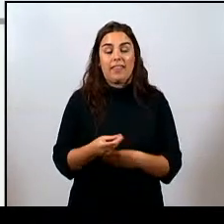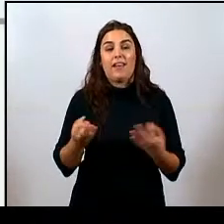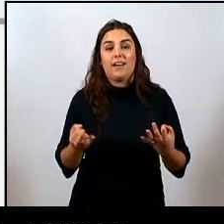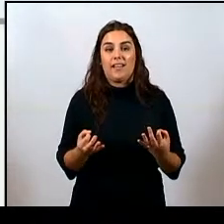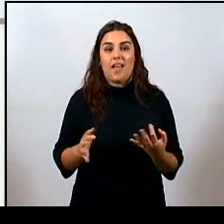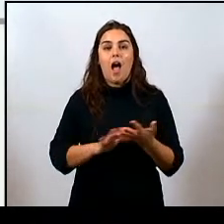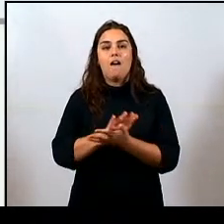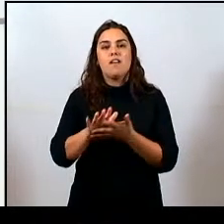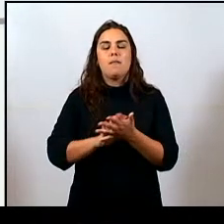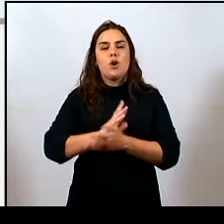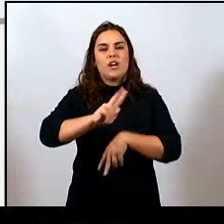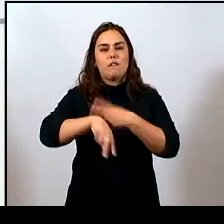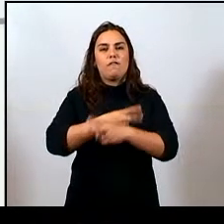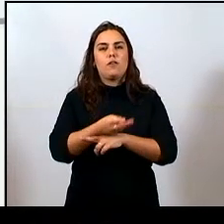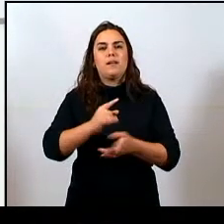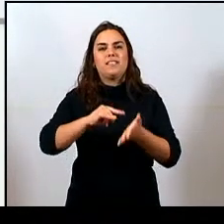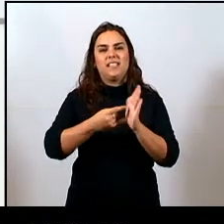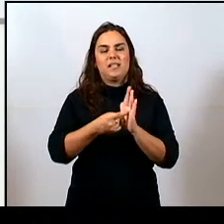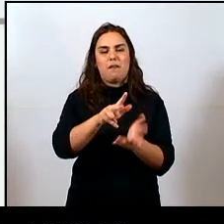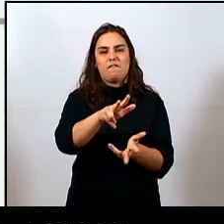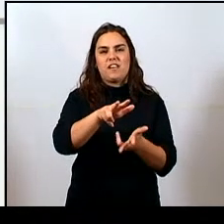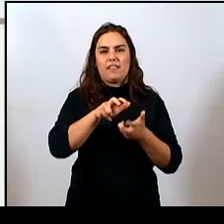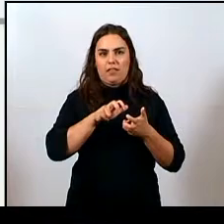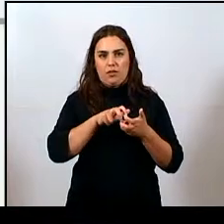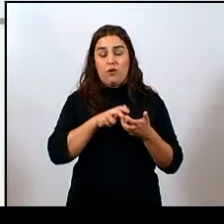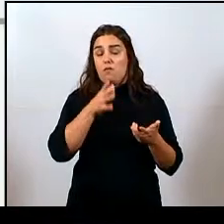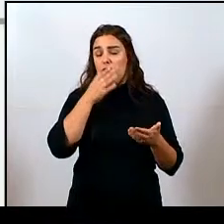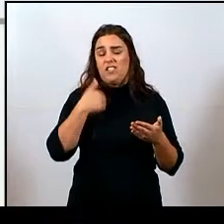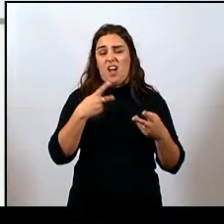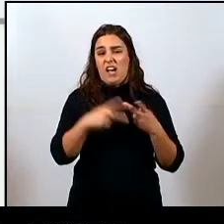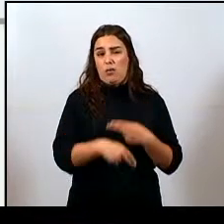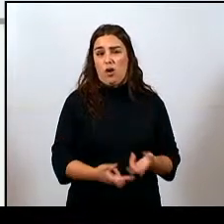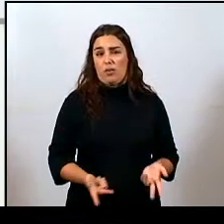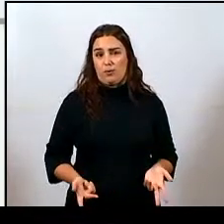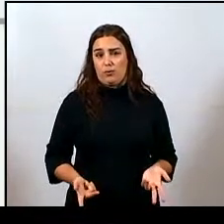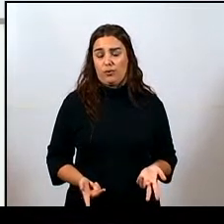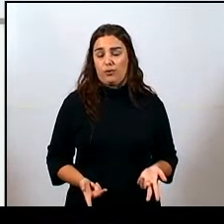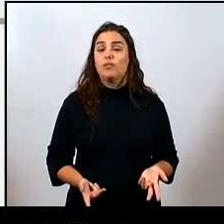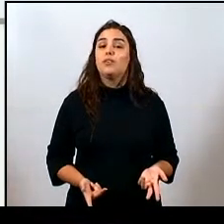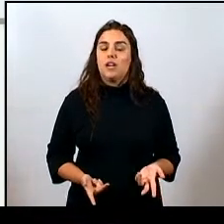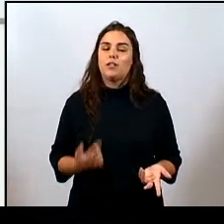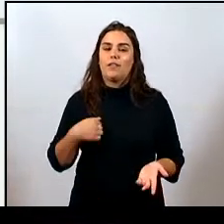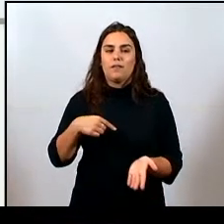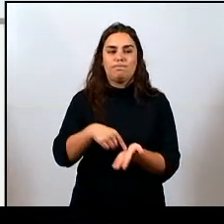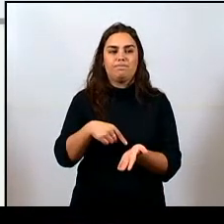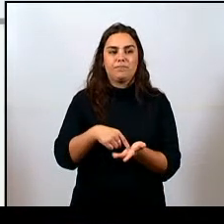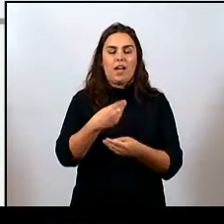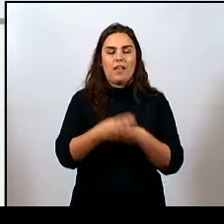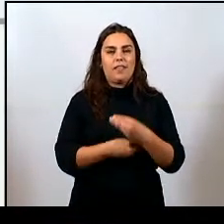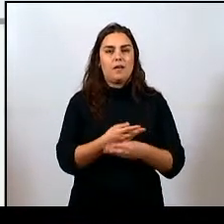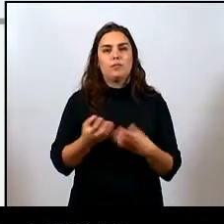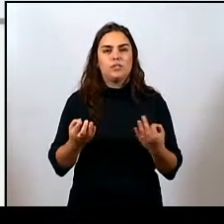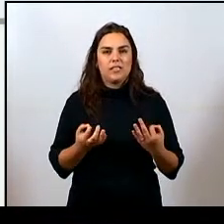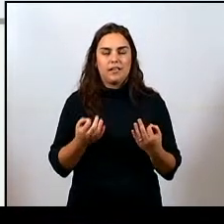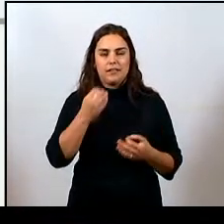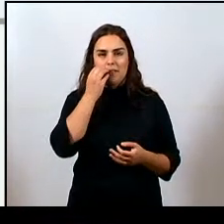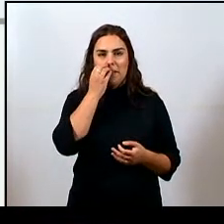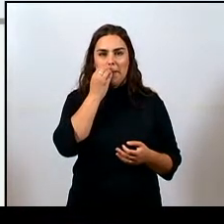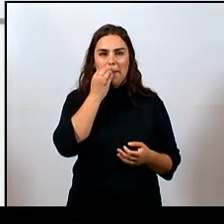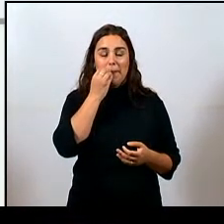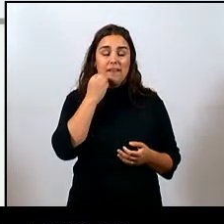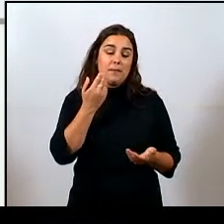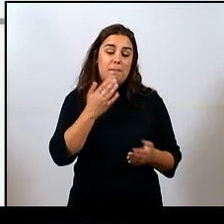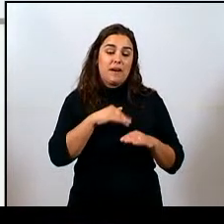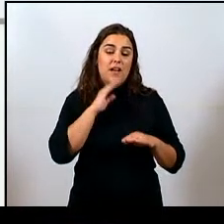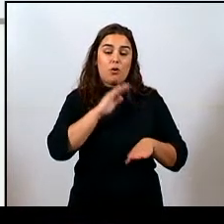la reforma del sistema de financiación, que está caduco, y lo que queremos y exigimos es que se nos haga caso